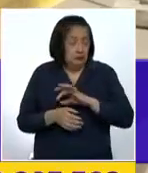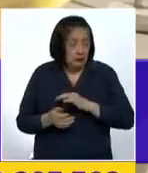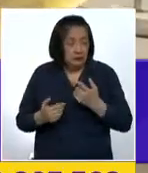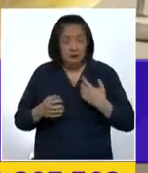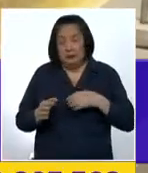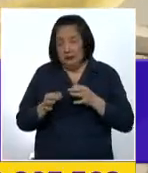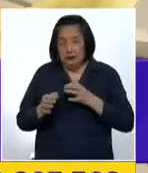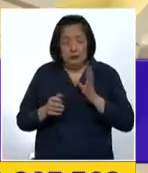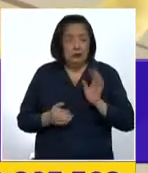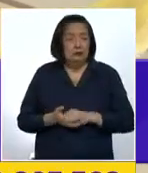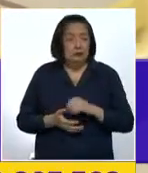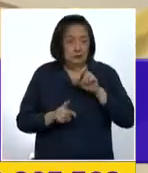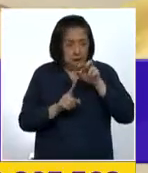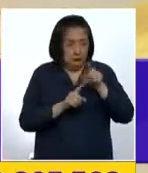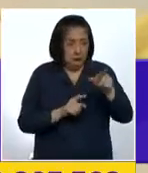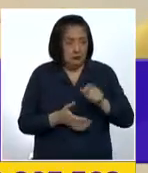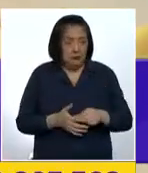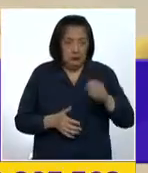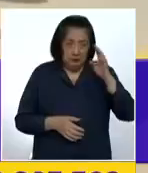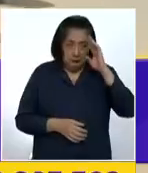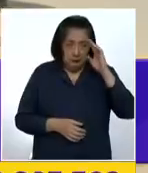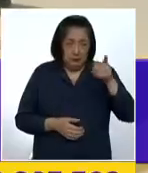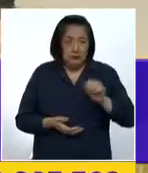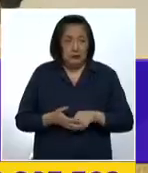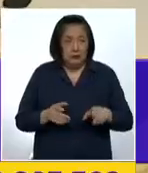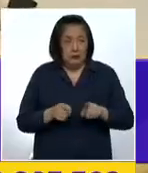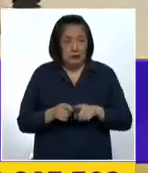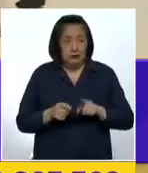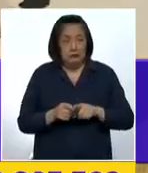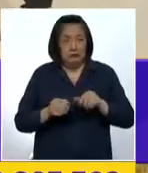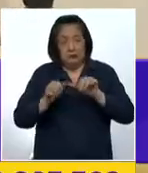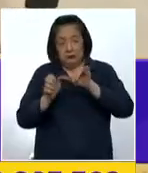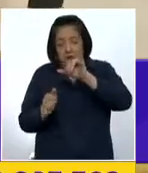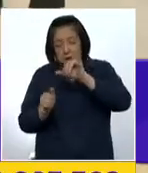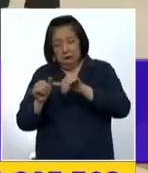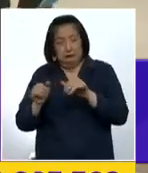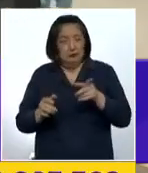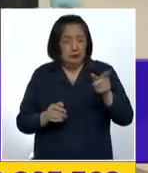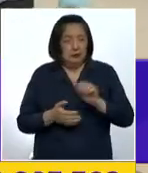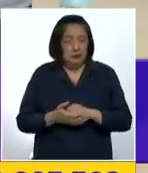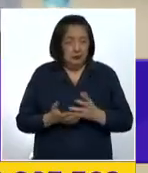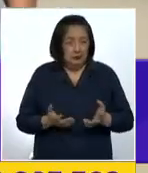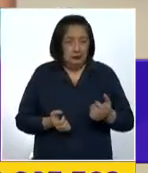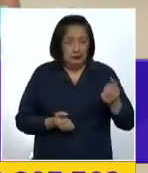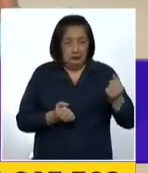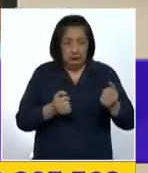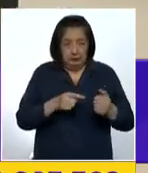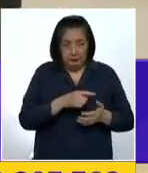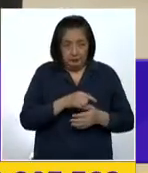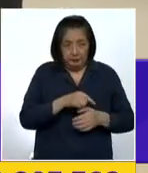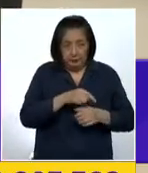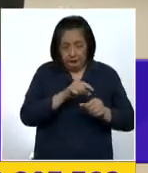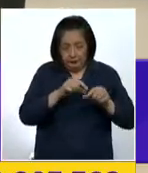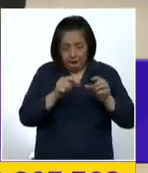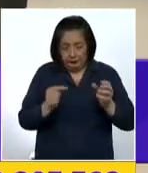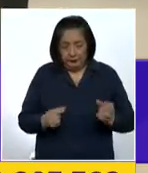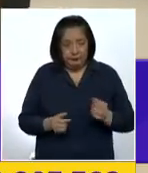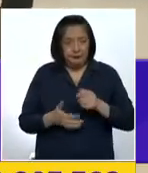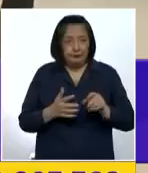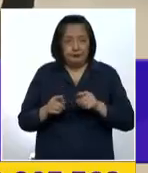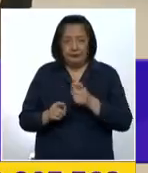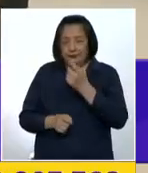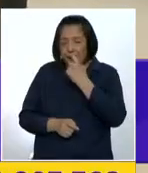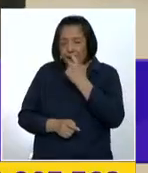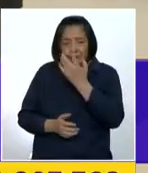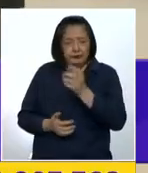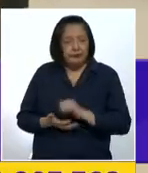muchos detalles. Además, vemos cómo la policía está incluso tomando medidas, porque han tomado huellas del timón, han tomado huellas de las lunas, incluso en el